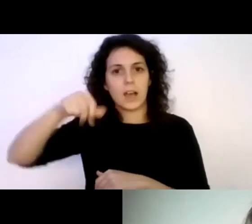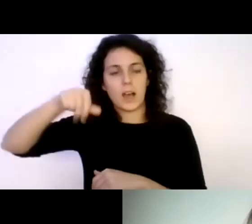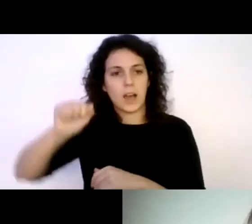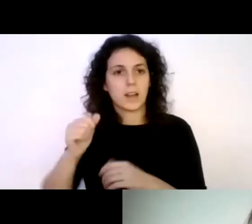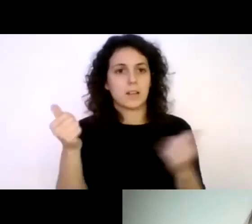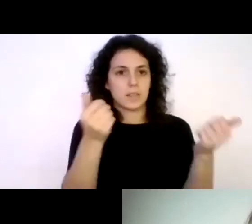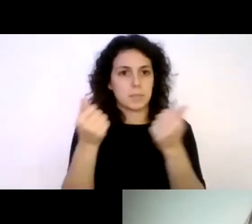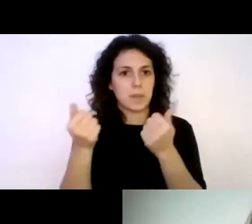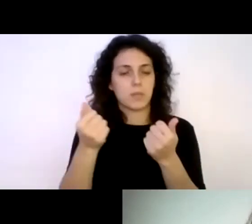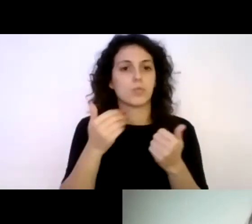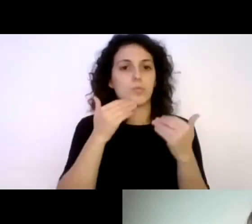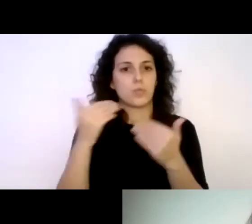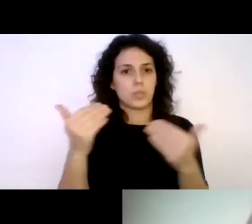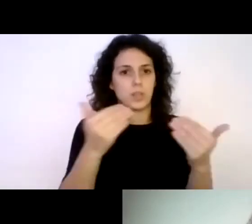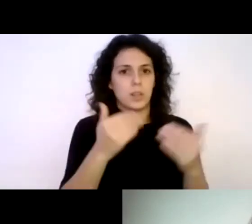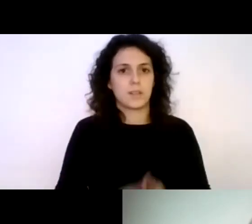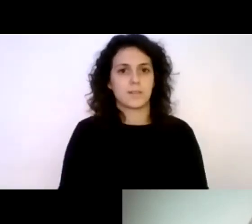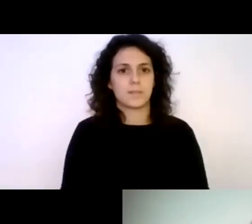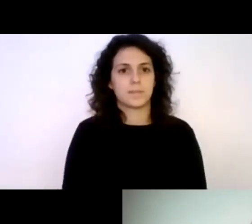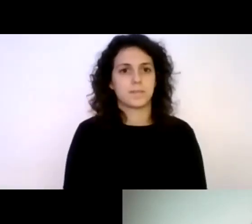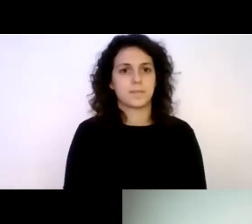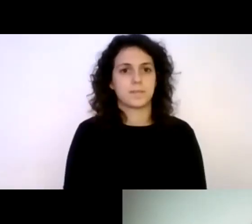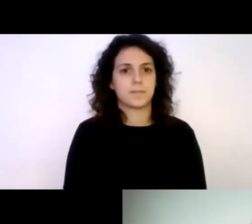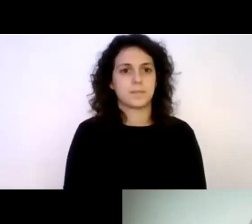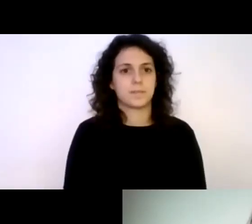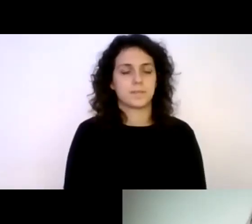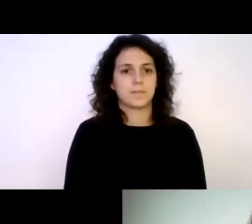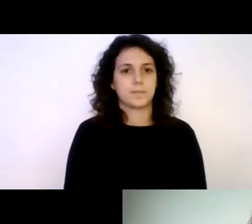Muchas gracias. Okay, thanks